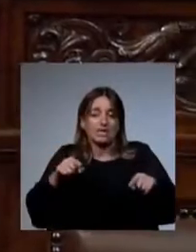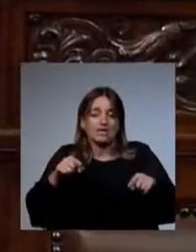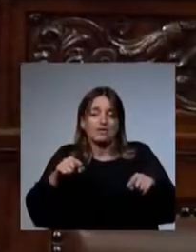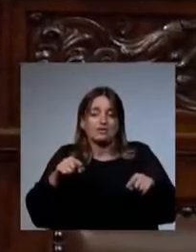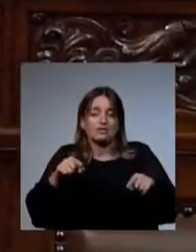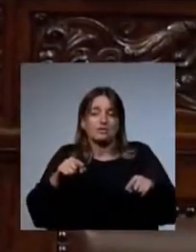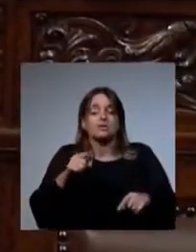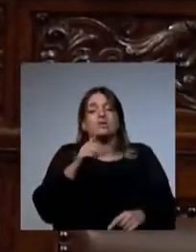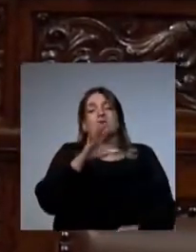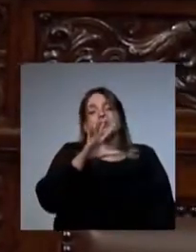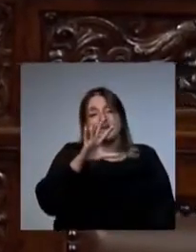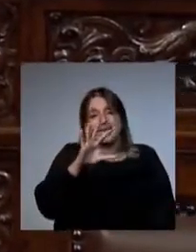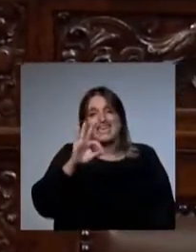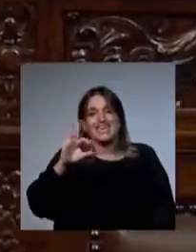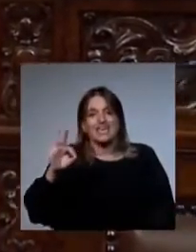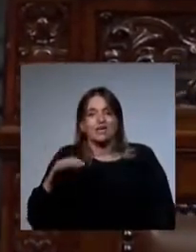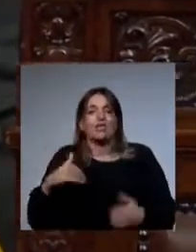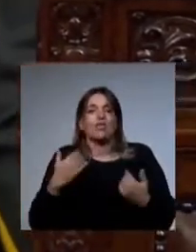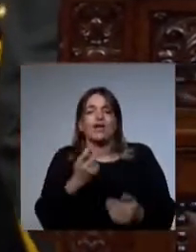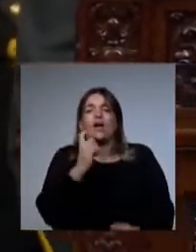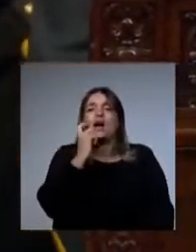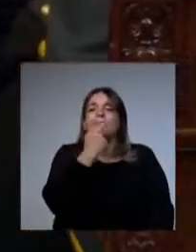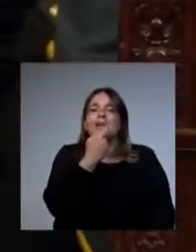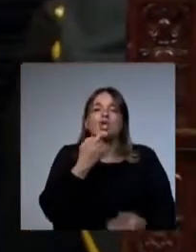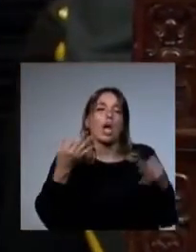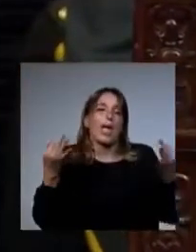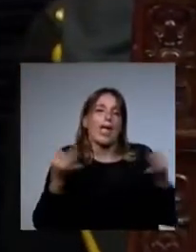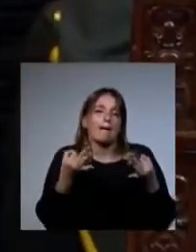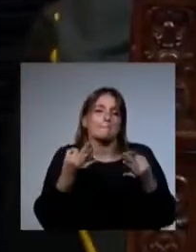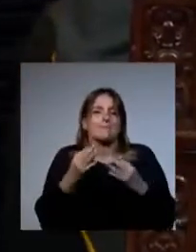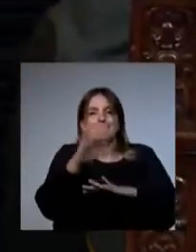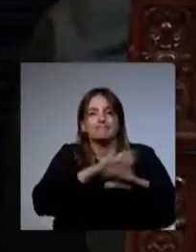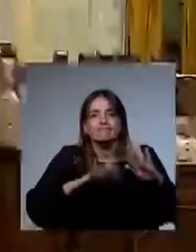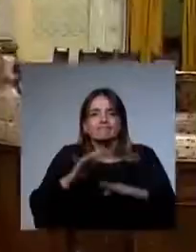a los 500 de los cuales se le colocaron aparatos de ortopedia funcional.